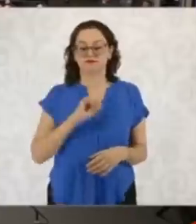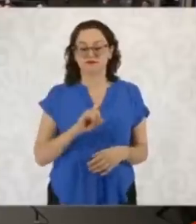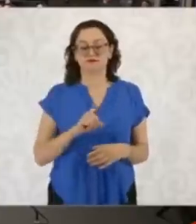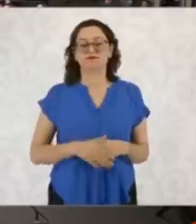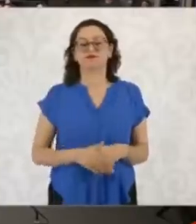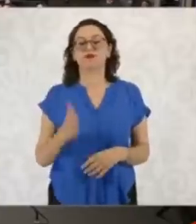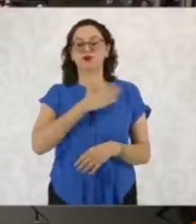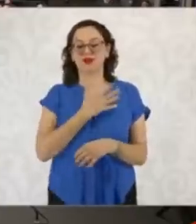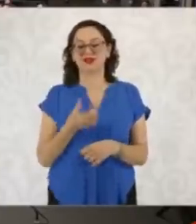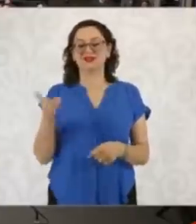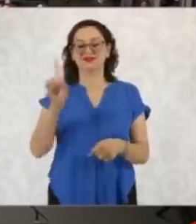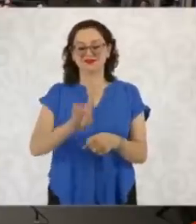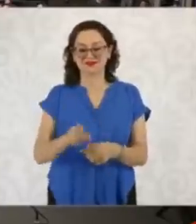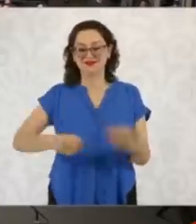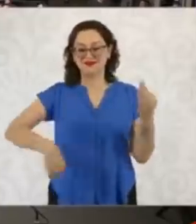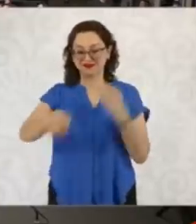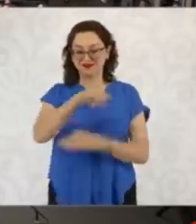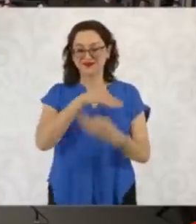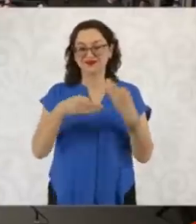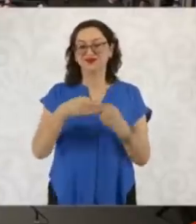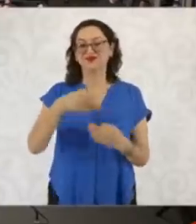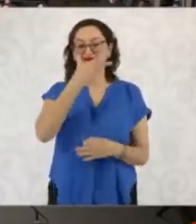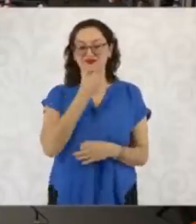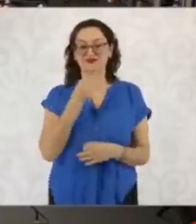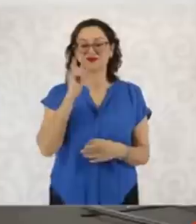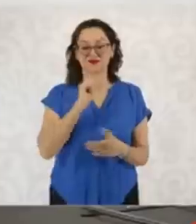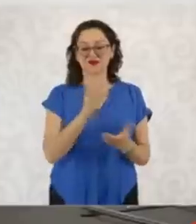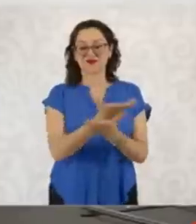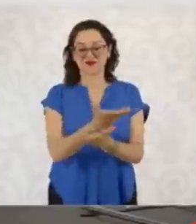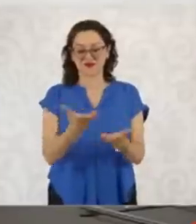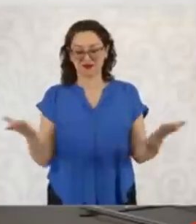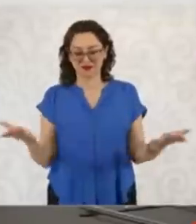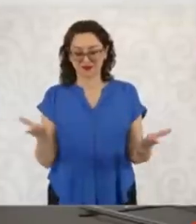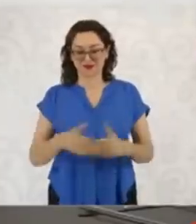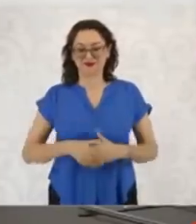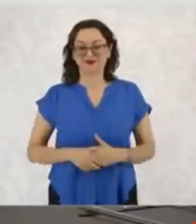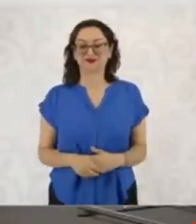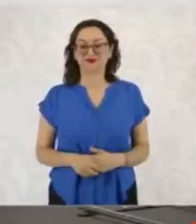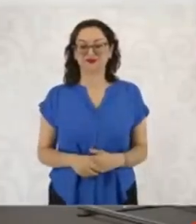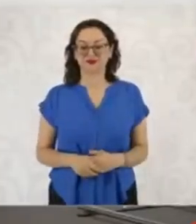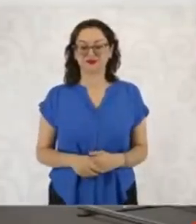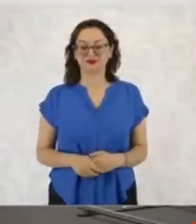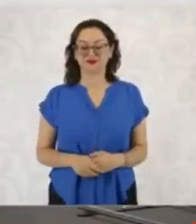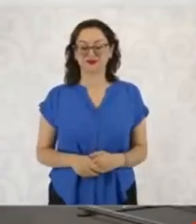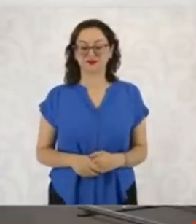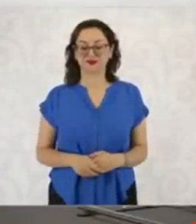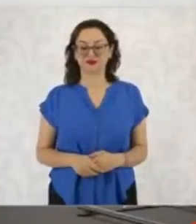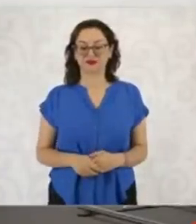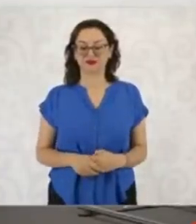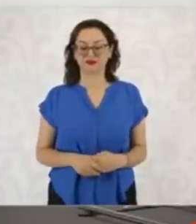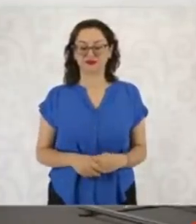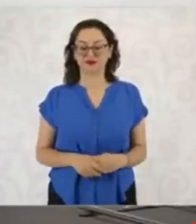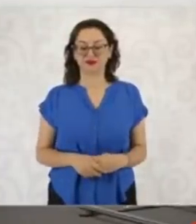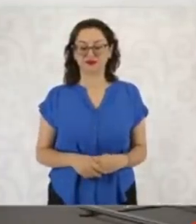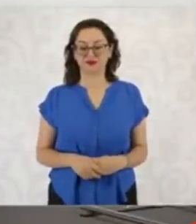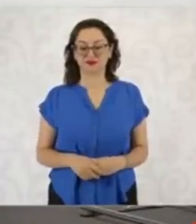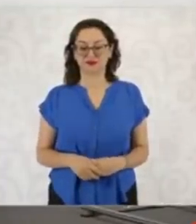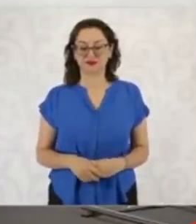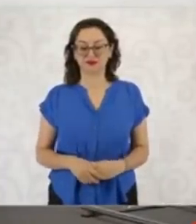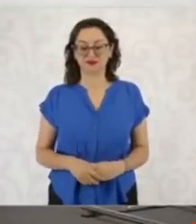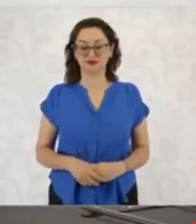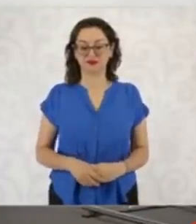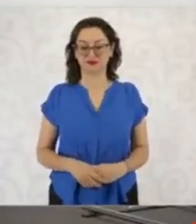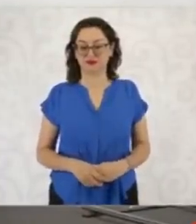Buenos días a todas y todos ustedes. Como ustedes saben, una corte